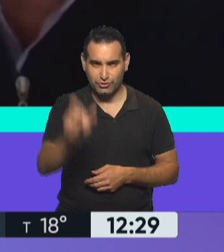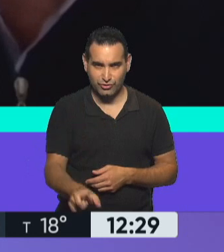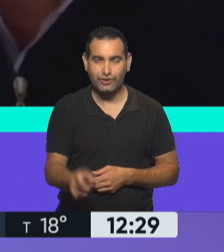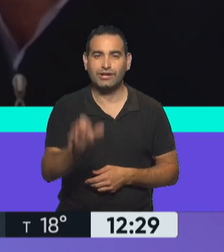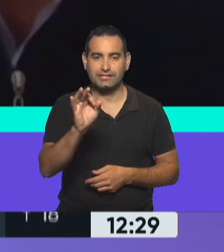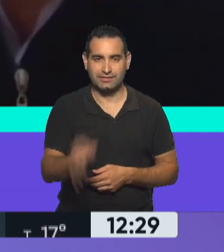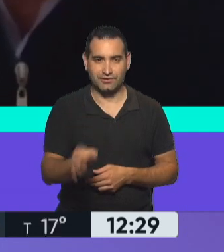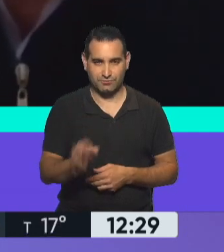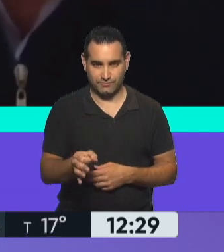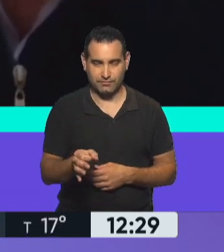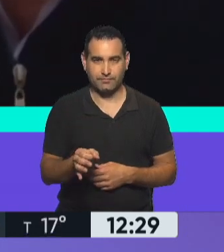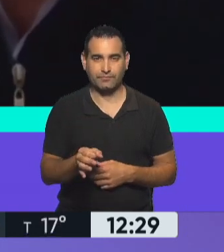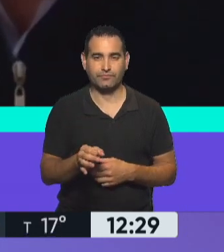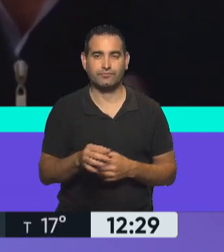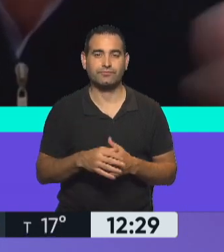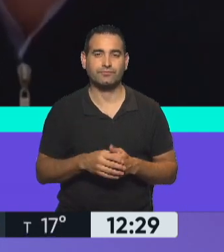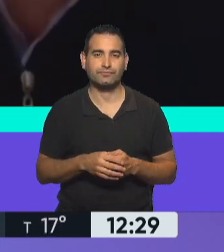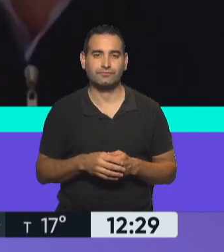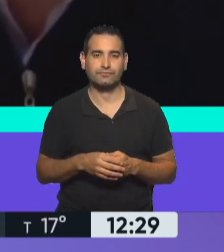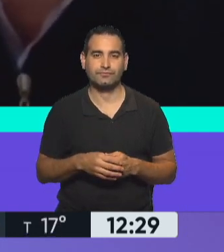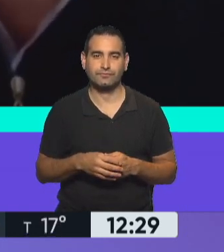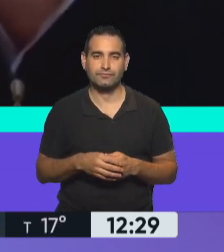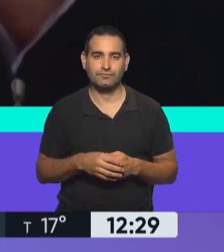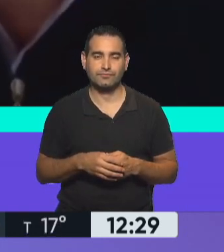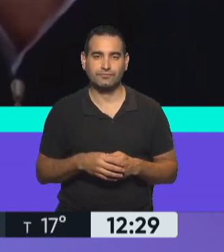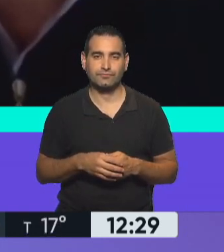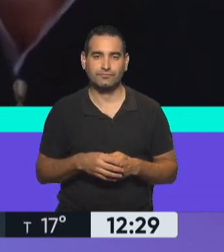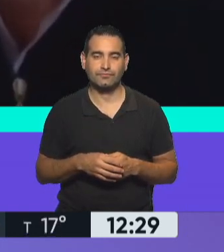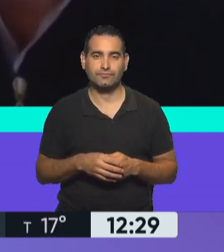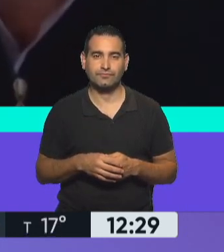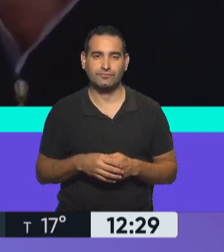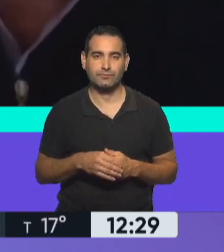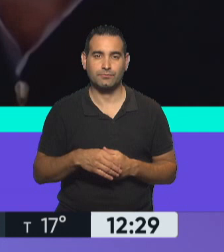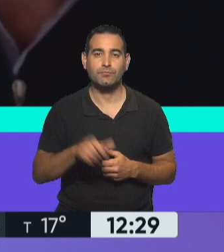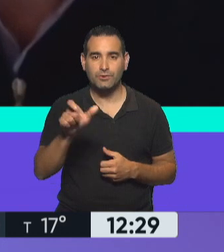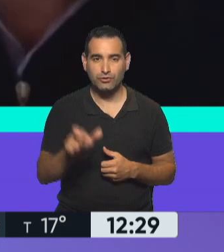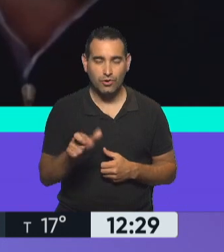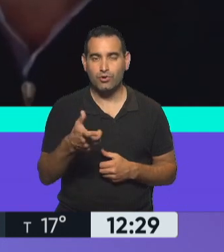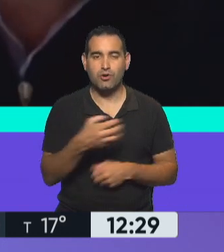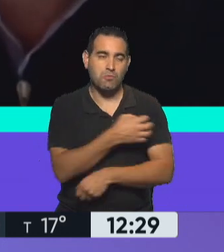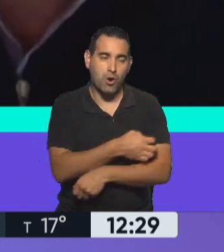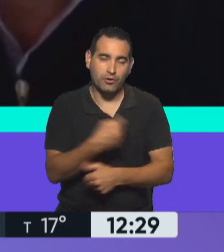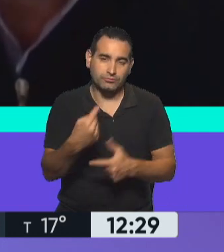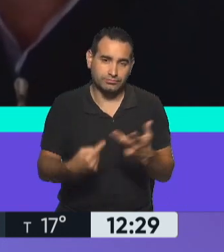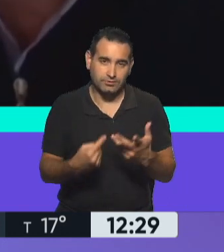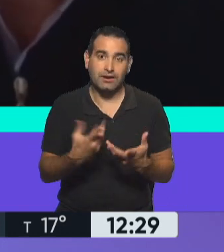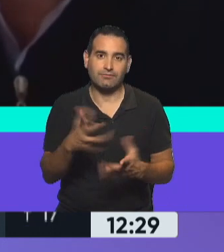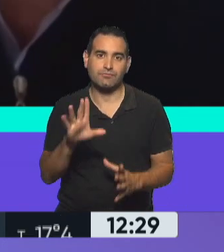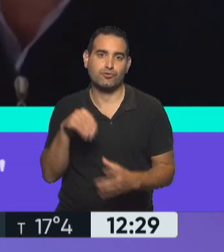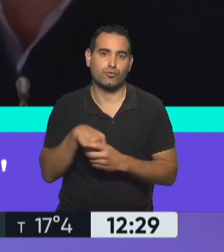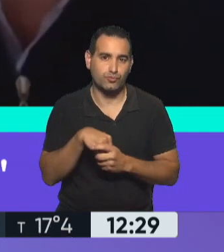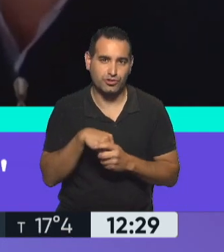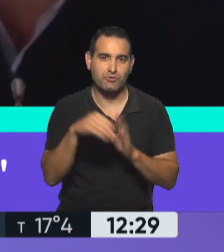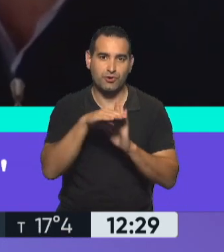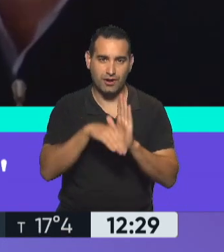los tiene o que cae dentro de esos criterios de vulnerabilidad e inclusión, diría yo,